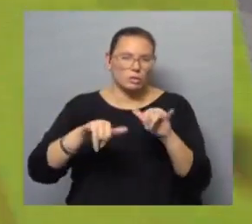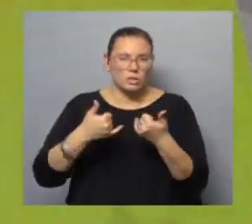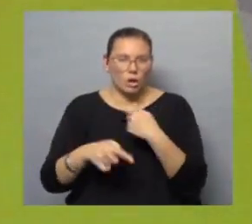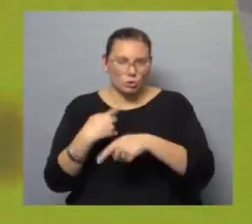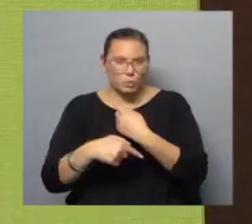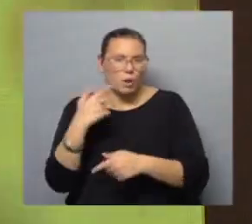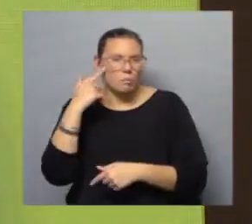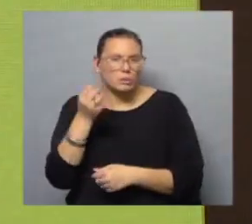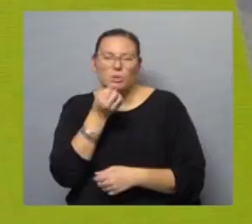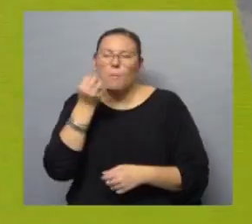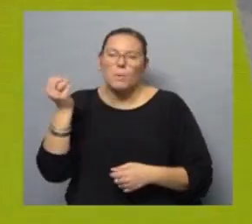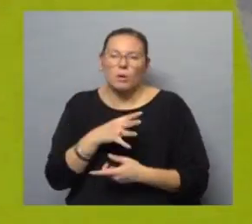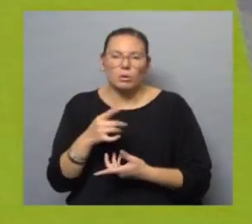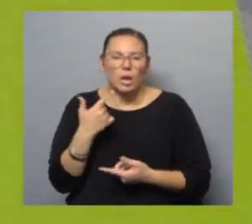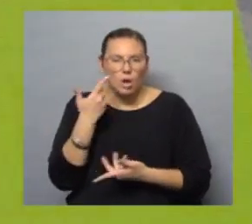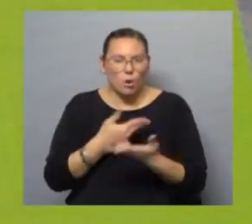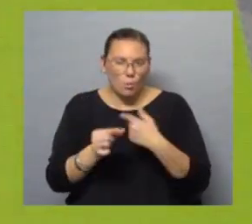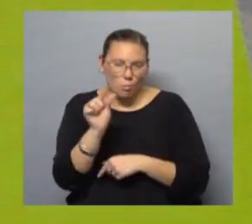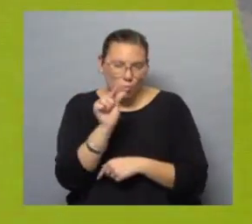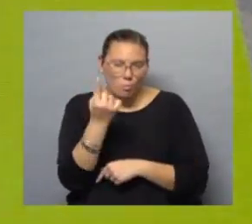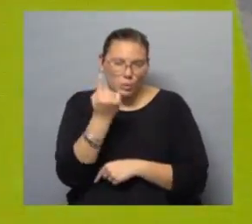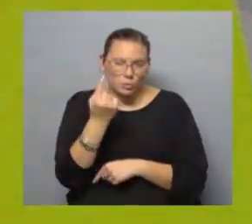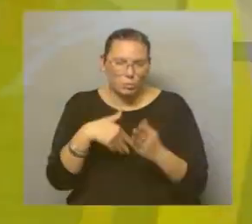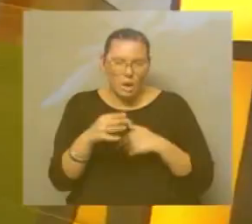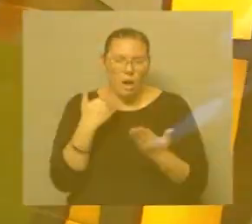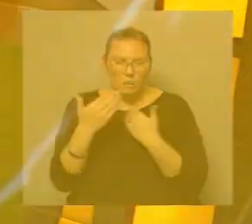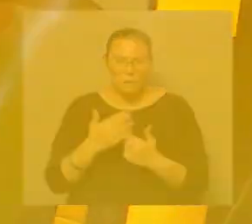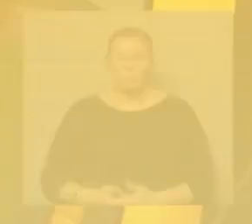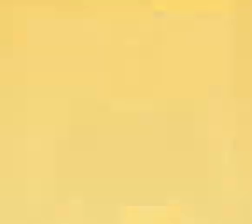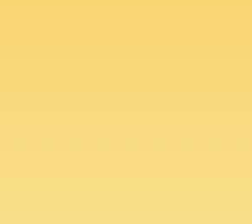en cómo mejorar esto. Compartimos un minuto más de esta conversación.